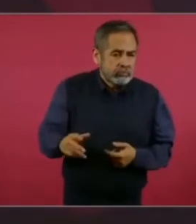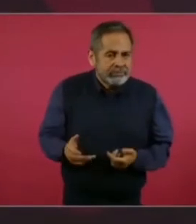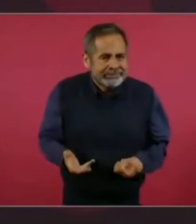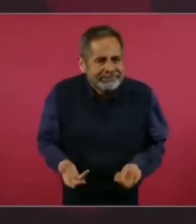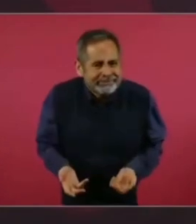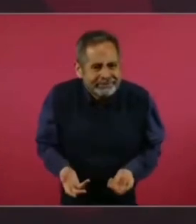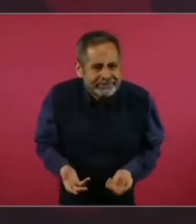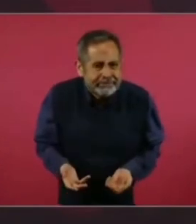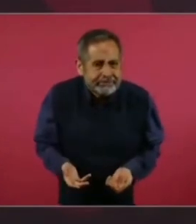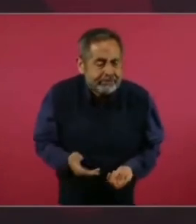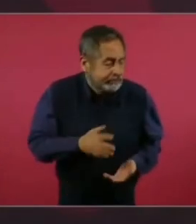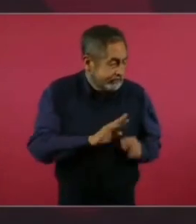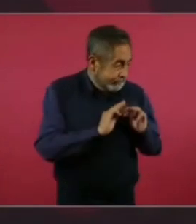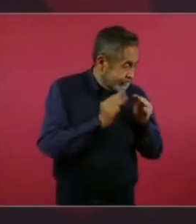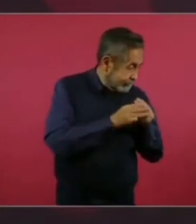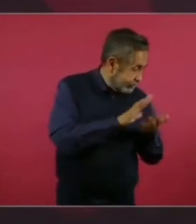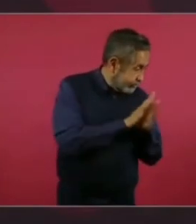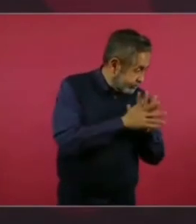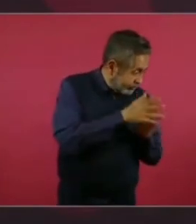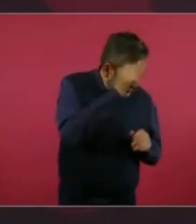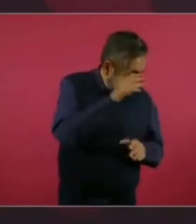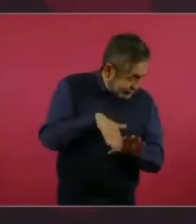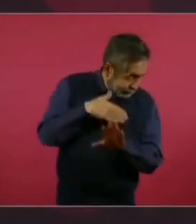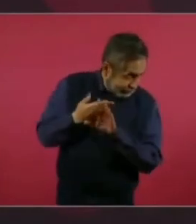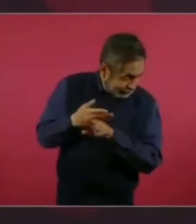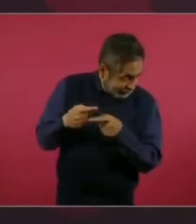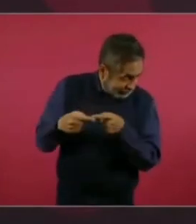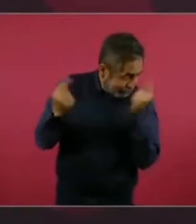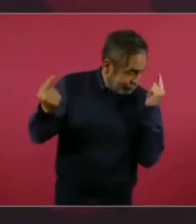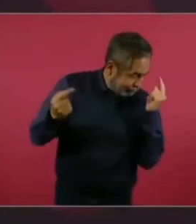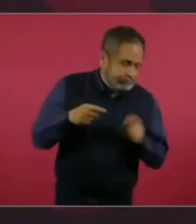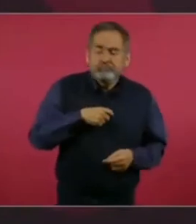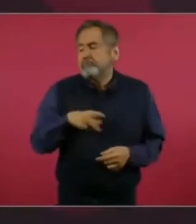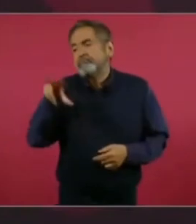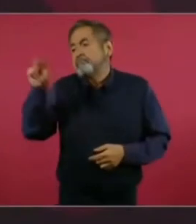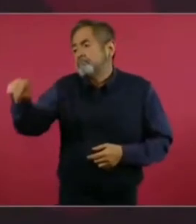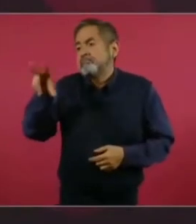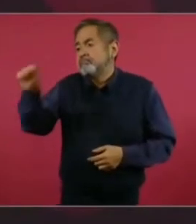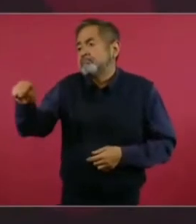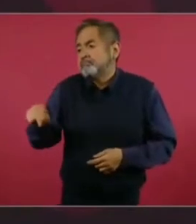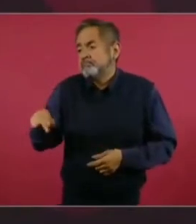en contubernio con la mafia del poder.